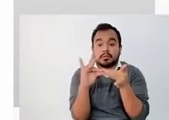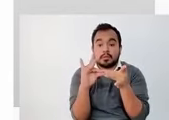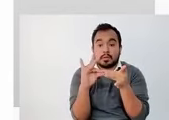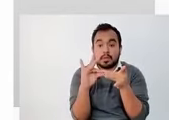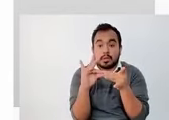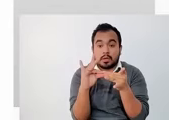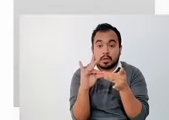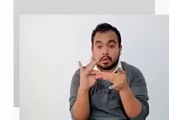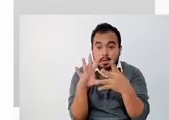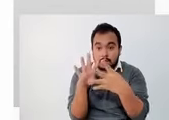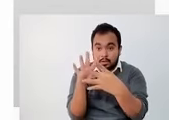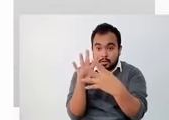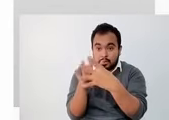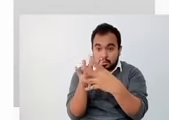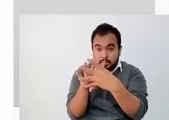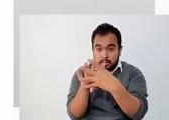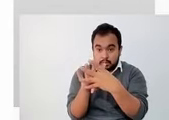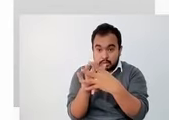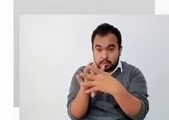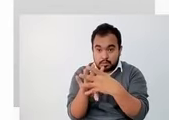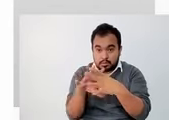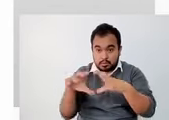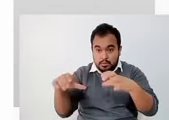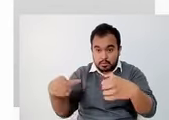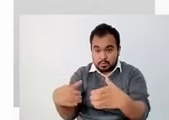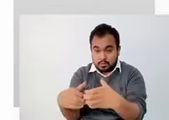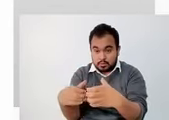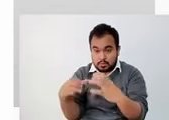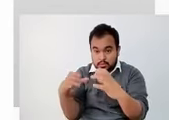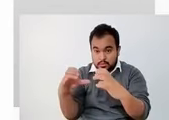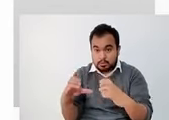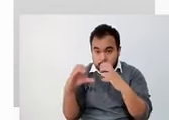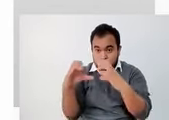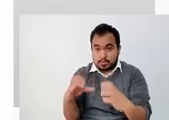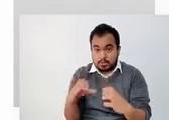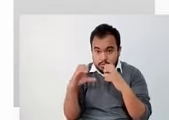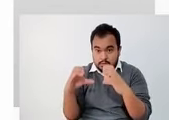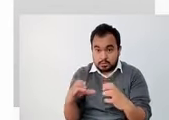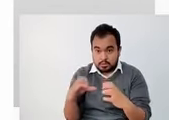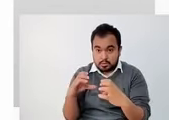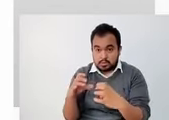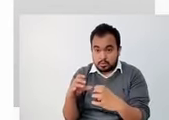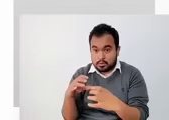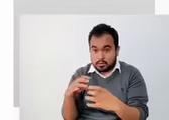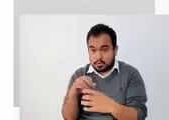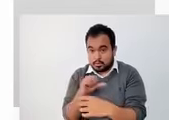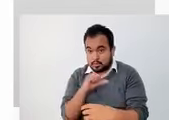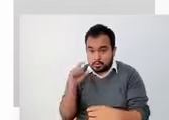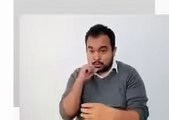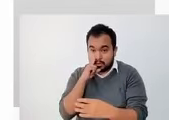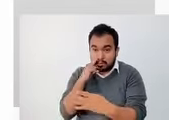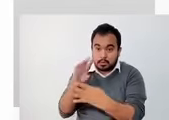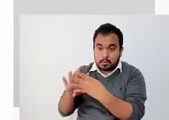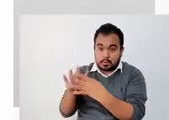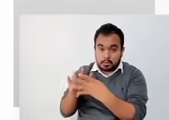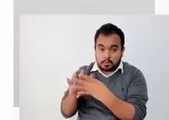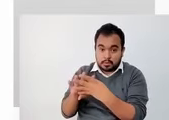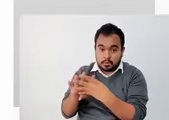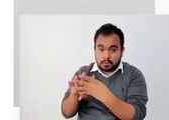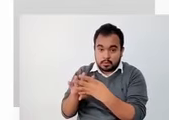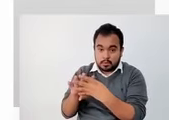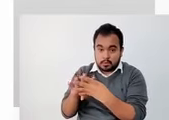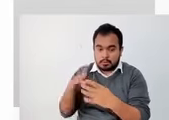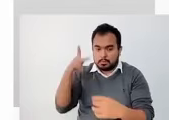fuera cuidada en la comunidad. Pues la idea de los centros penitenciarios era prácticamente lo mismo, con o sin anomalía de alteración psíquica de por medio.